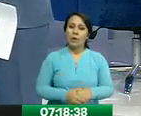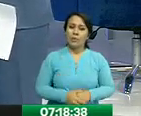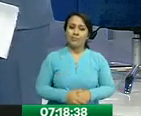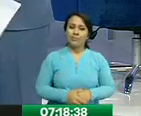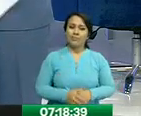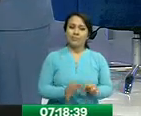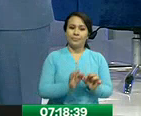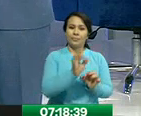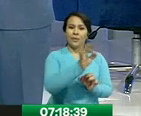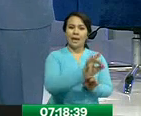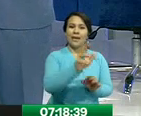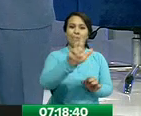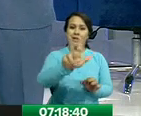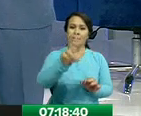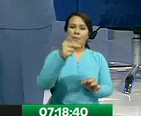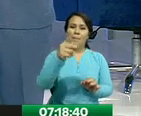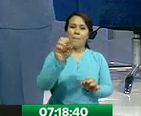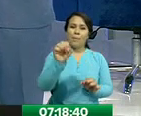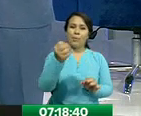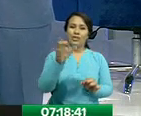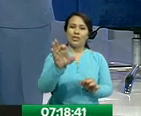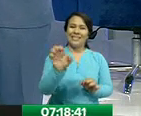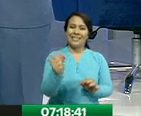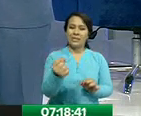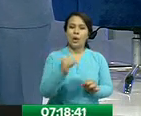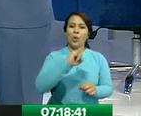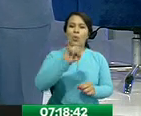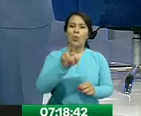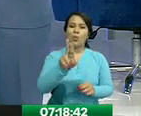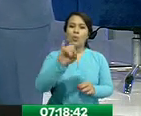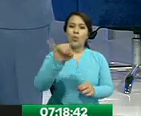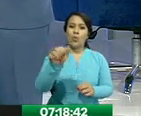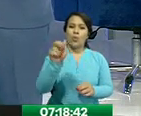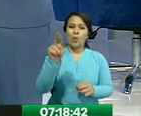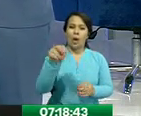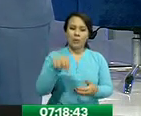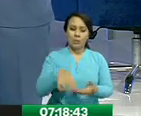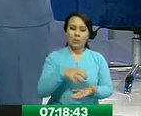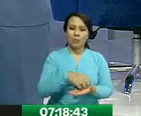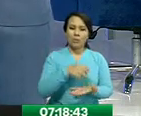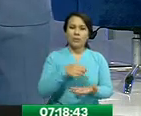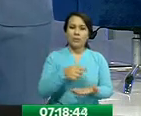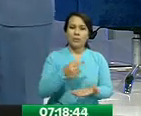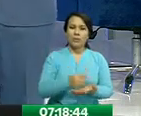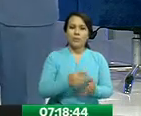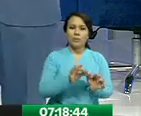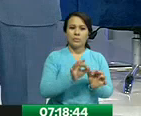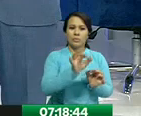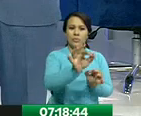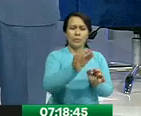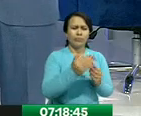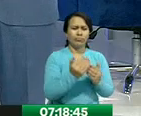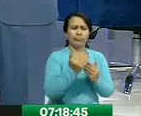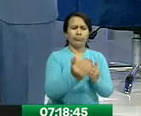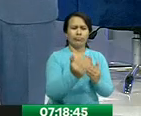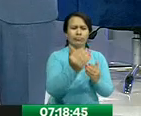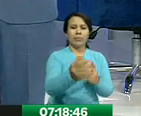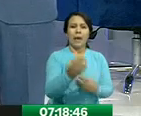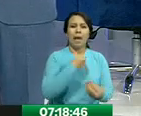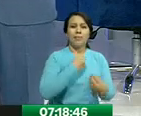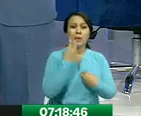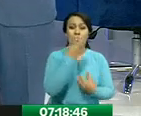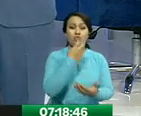recinto Tres Postes del Cantón Juján, aquí en la provincia del Guayas. Y fíjate, Luis, amables televidentes, que entre las evidencias